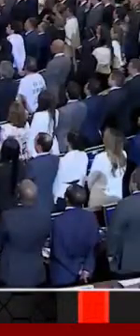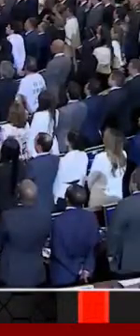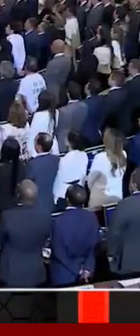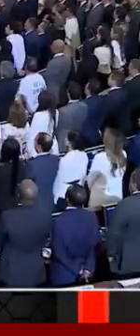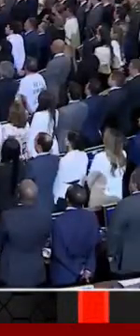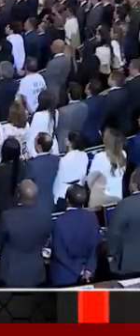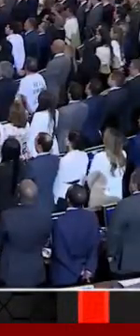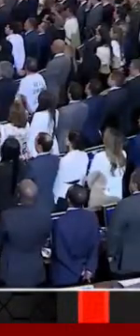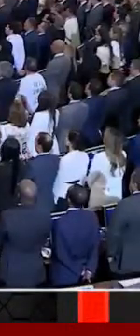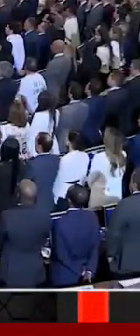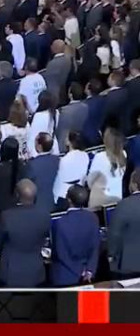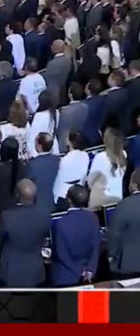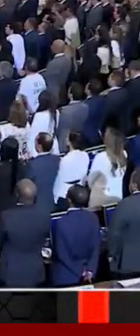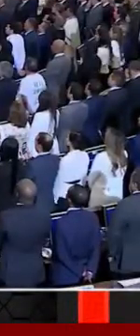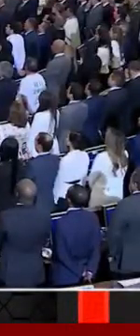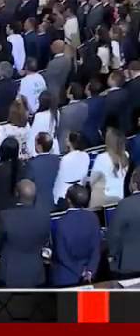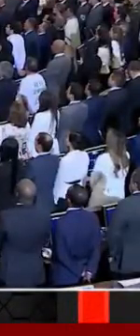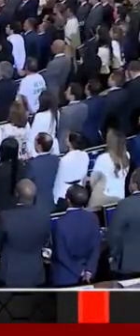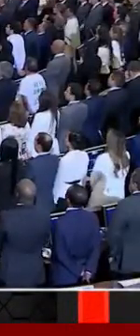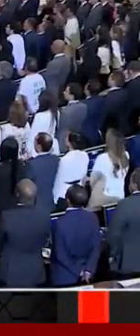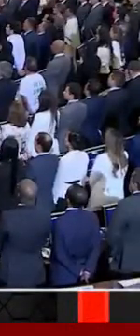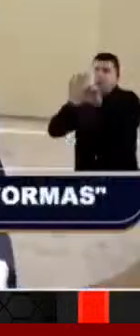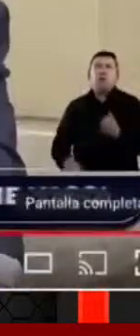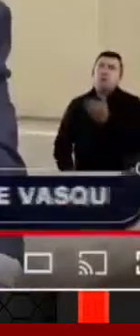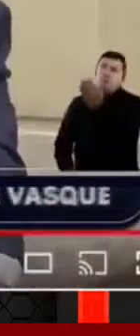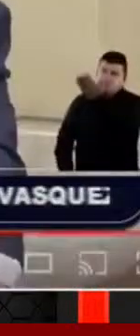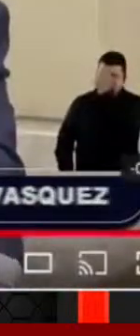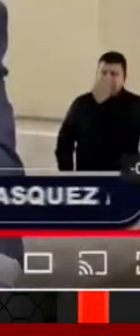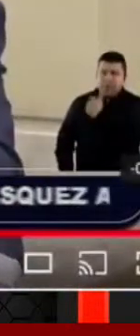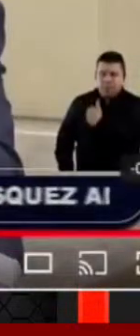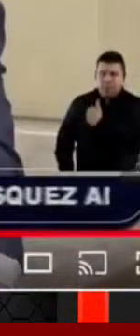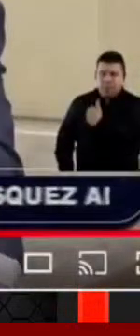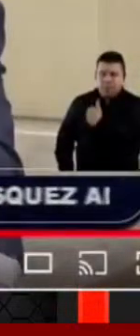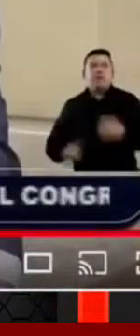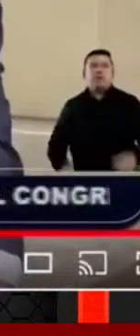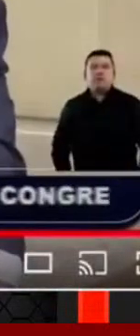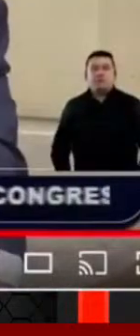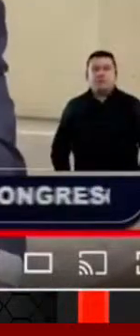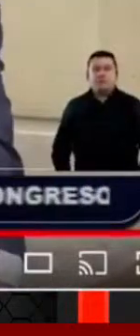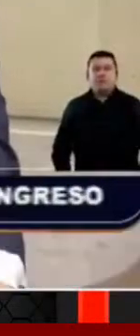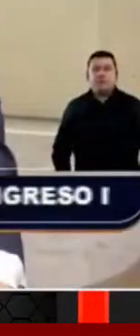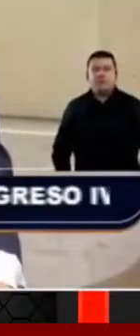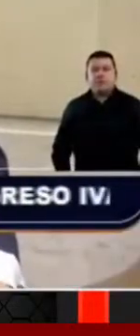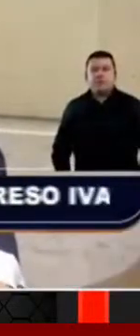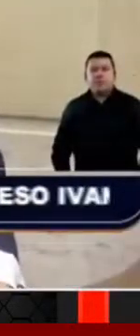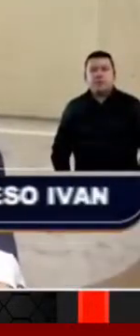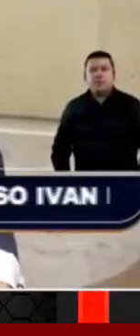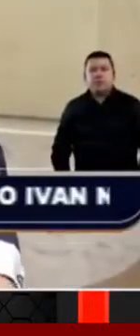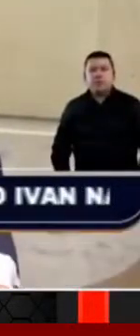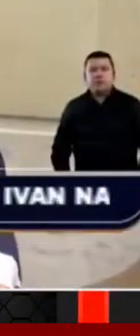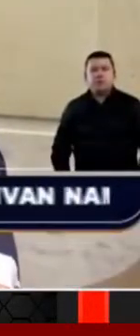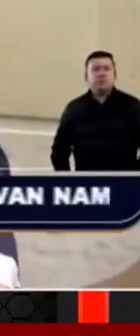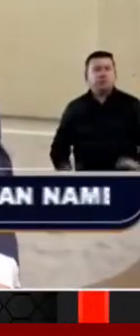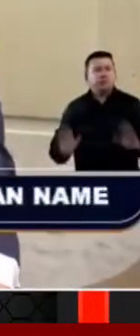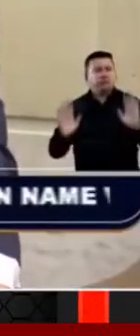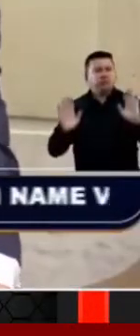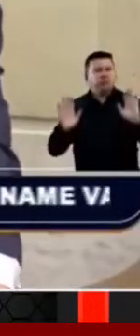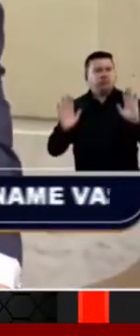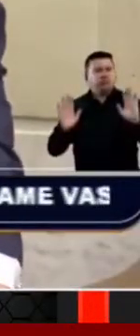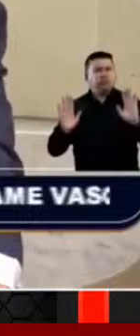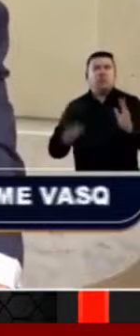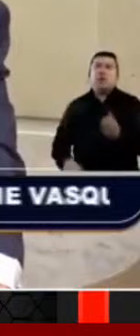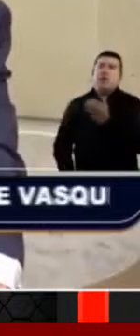Bueno, en primer lugar hay que explicar que la primera investigación que la revista Raya